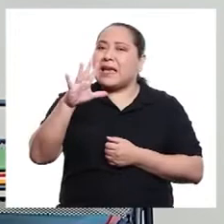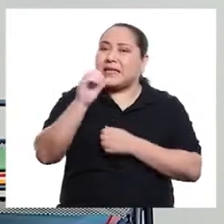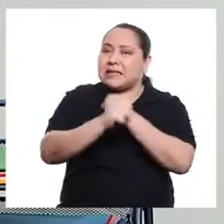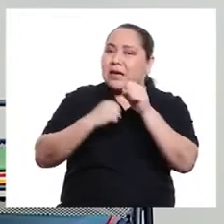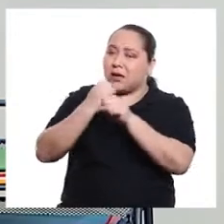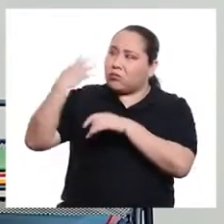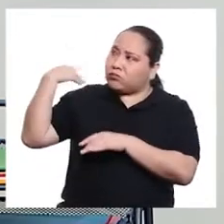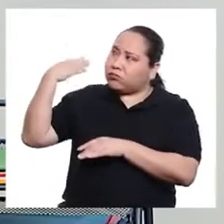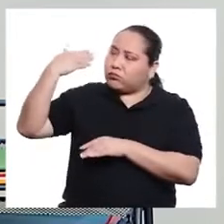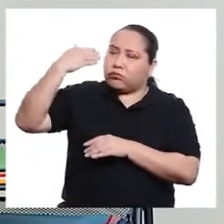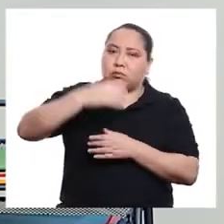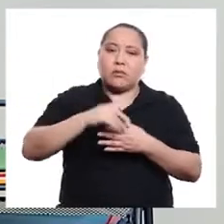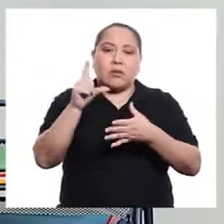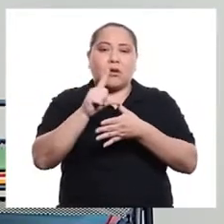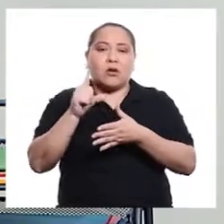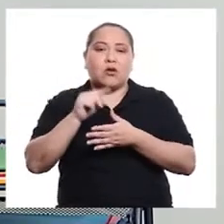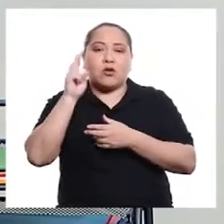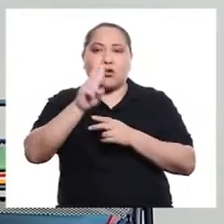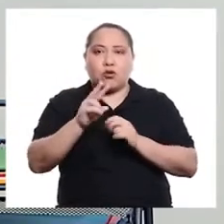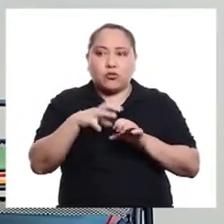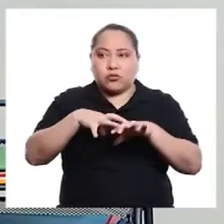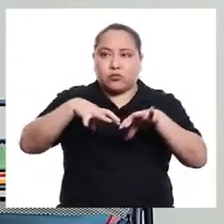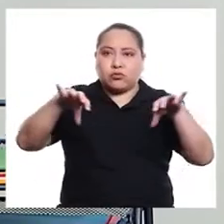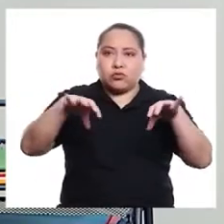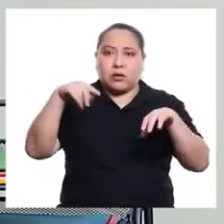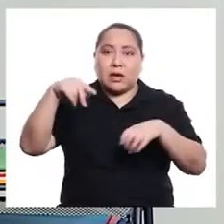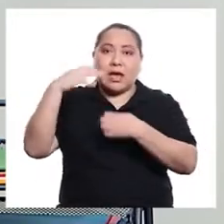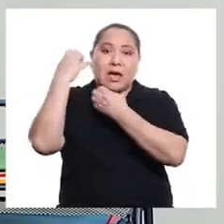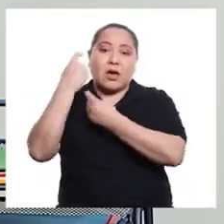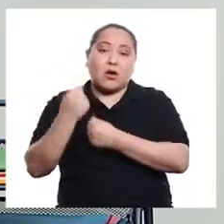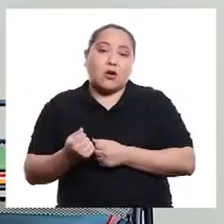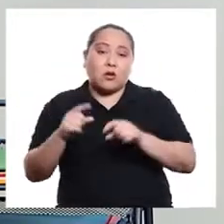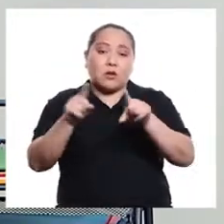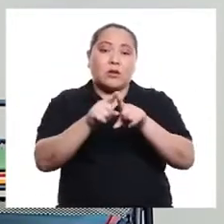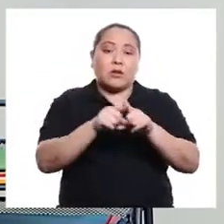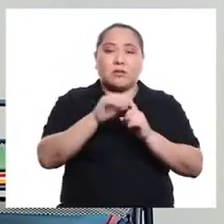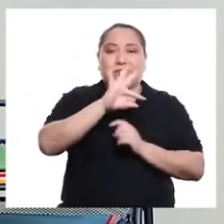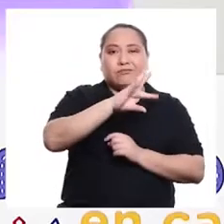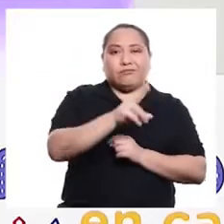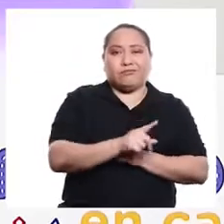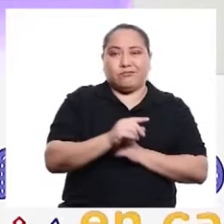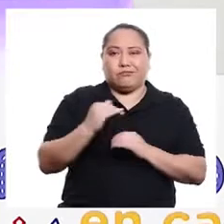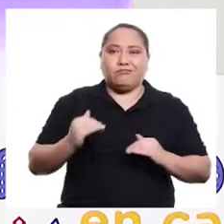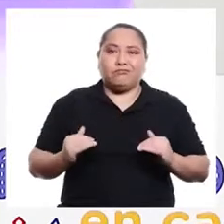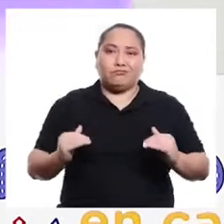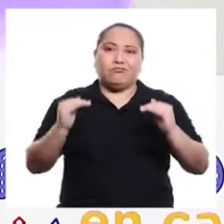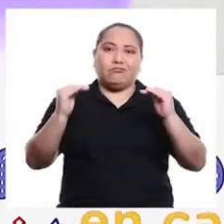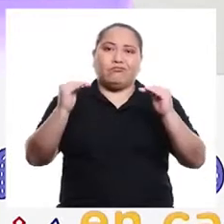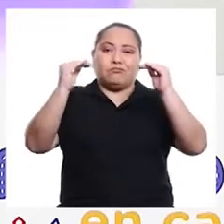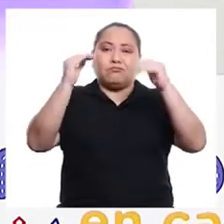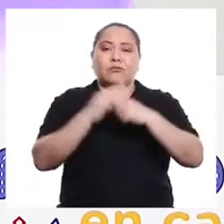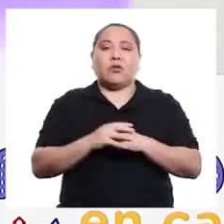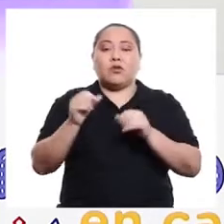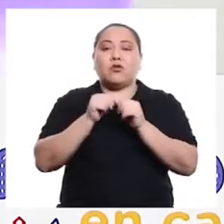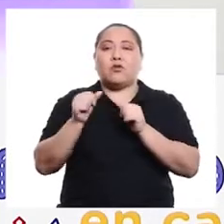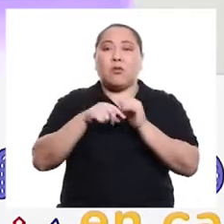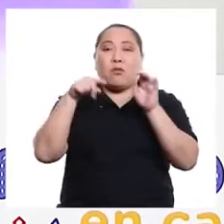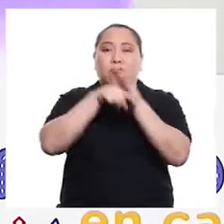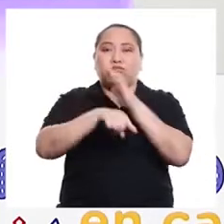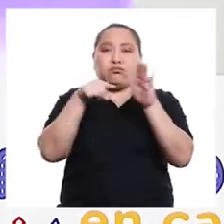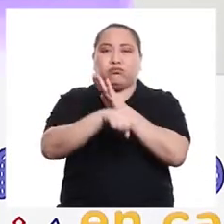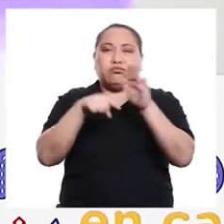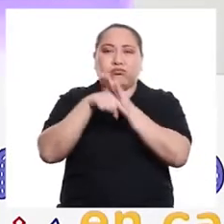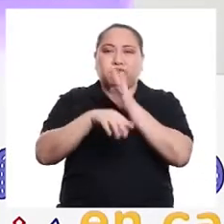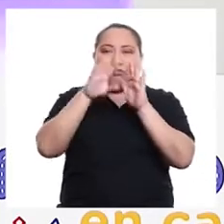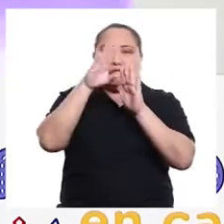escenario de dos grandes expansiones, la económica, pero también la delictiva. Mientras los índices de homicidio disminuyen